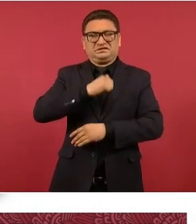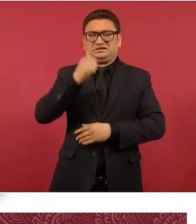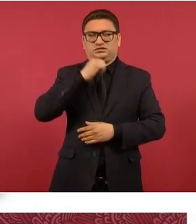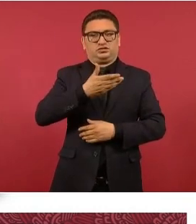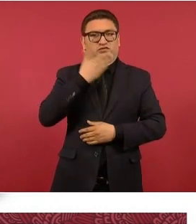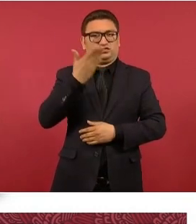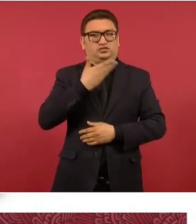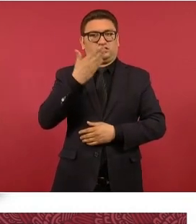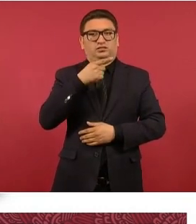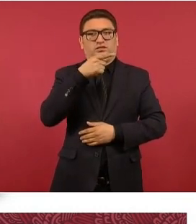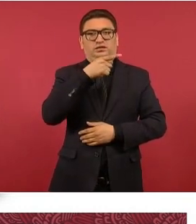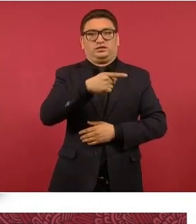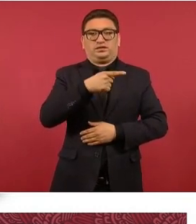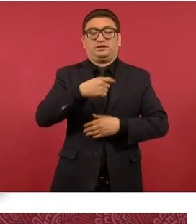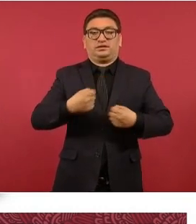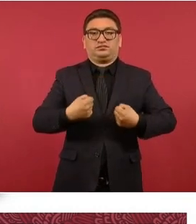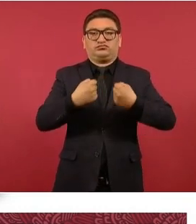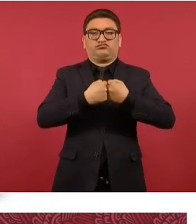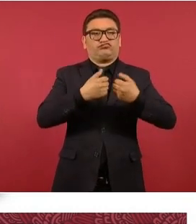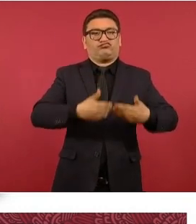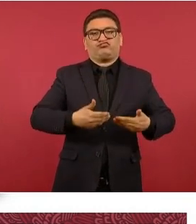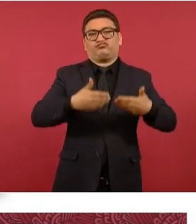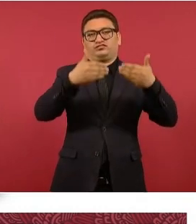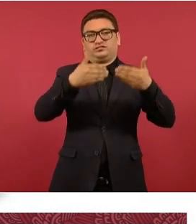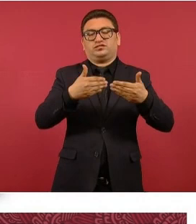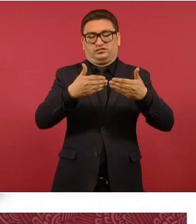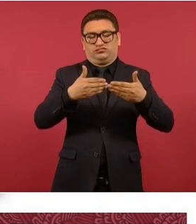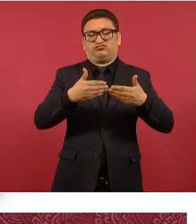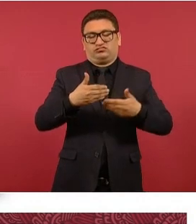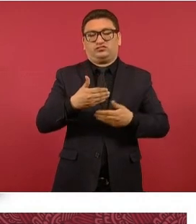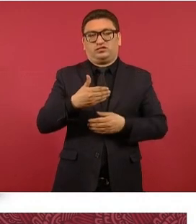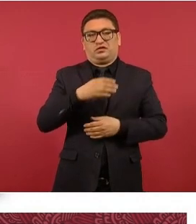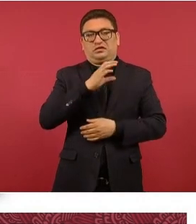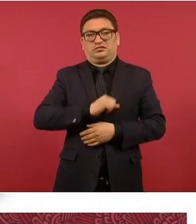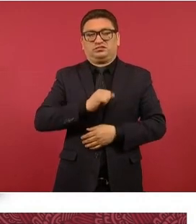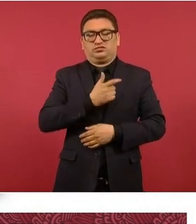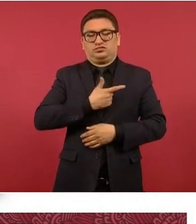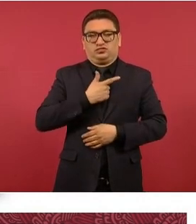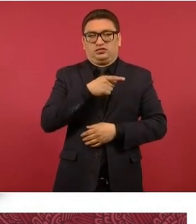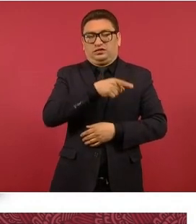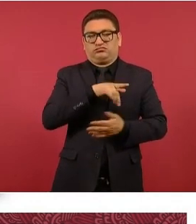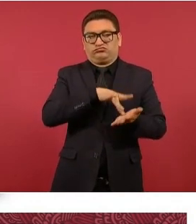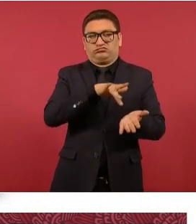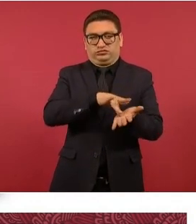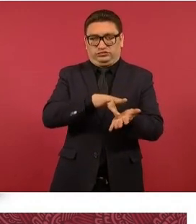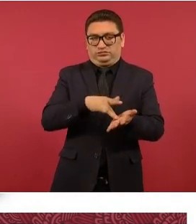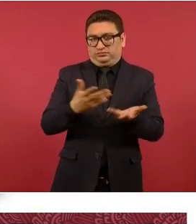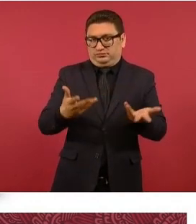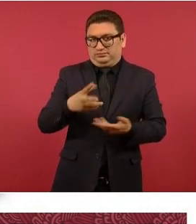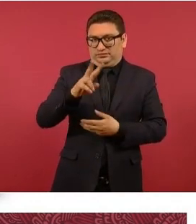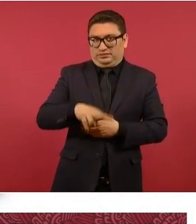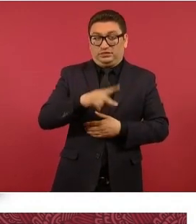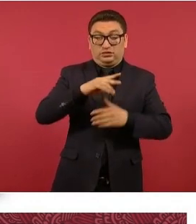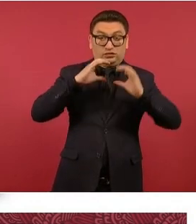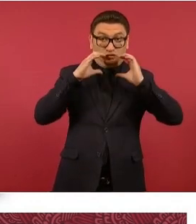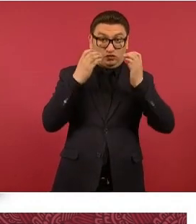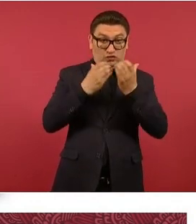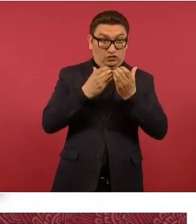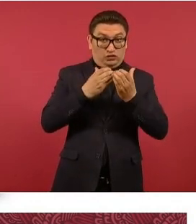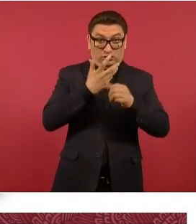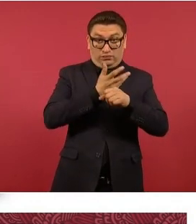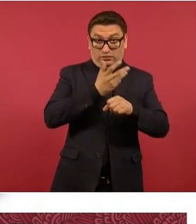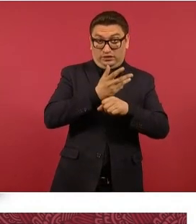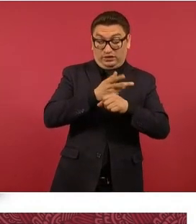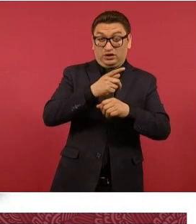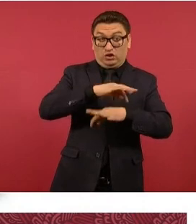partidario del muro fronterizo. No es verdad, obviamente, que el Congreso de Estados Unidos